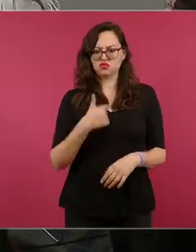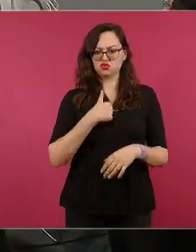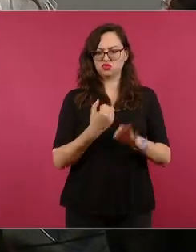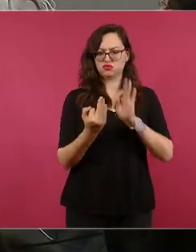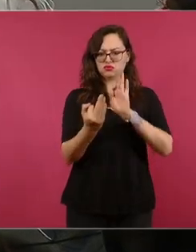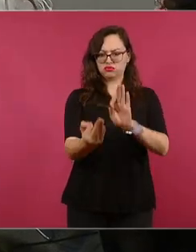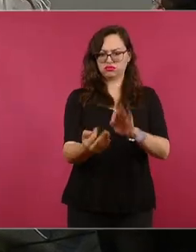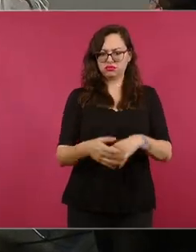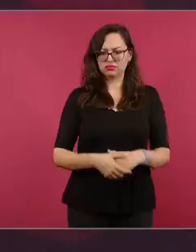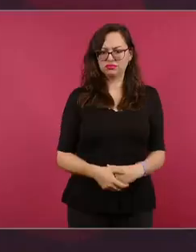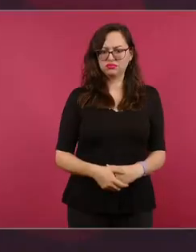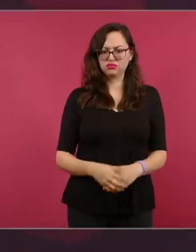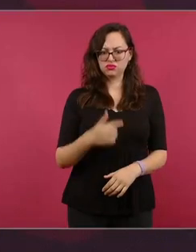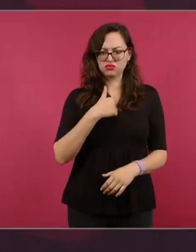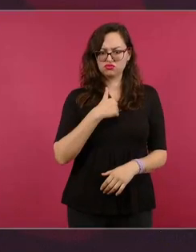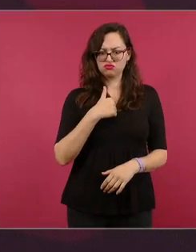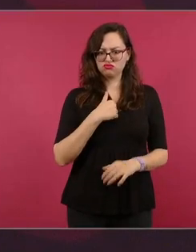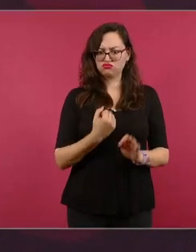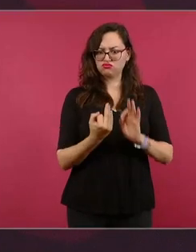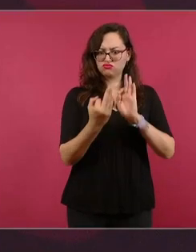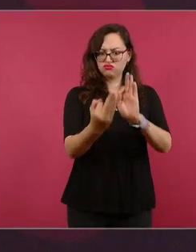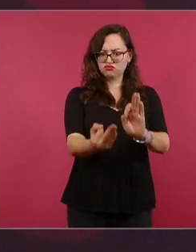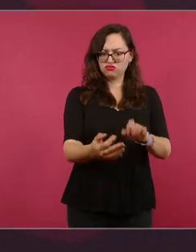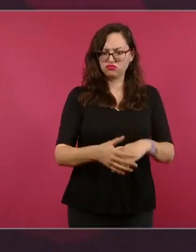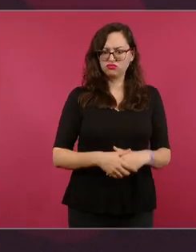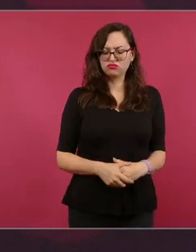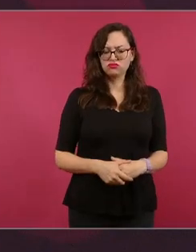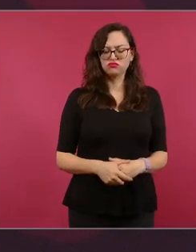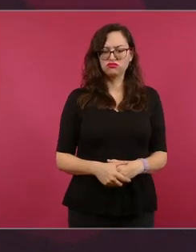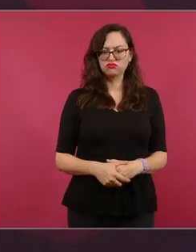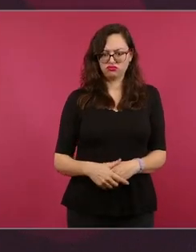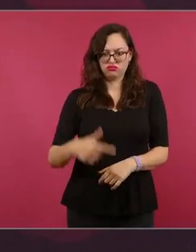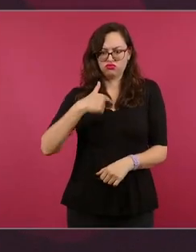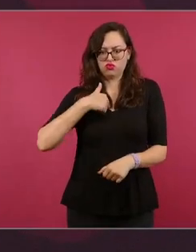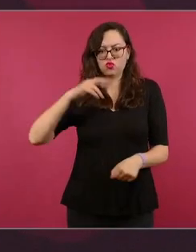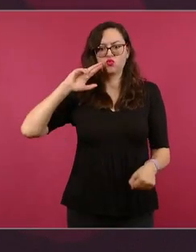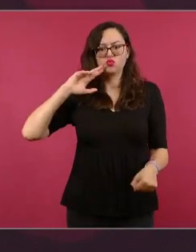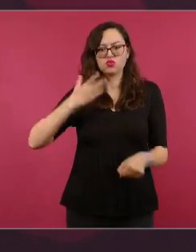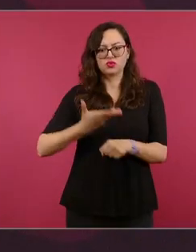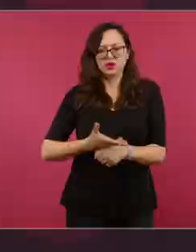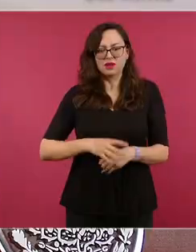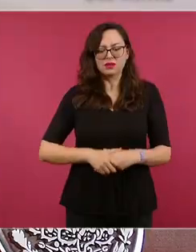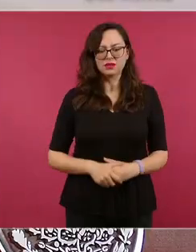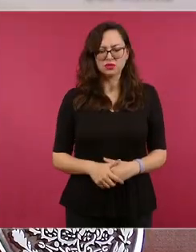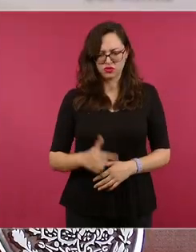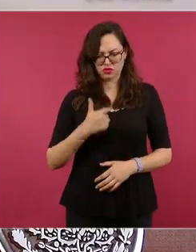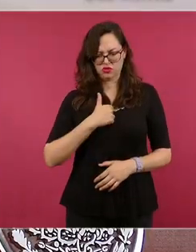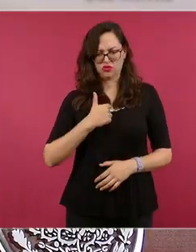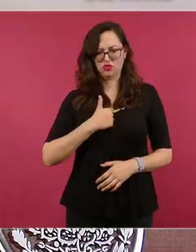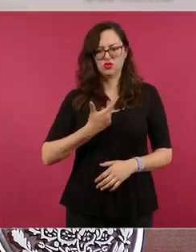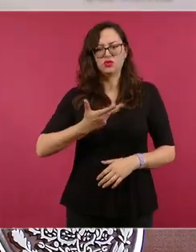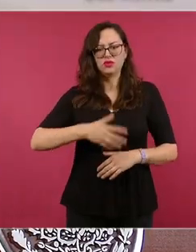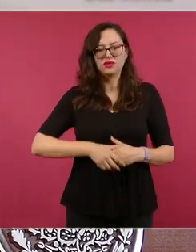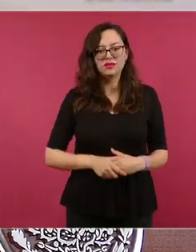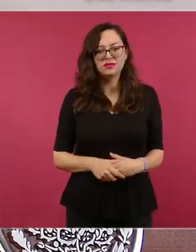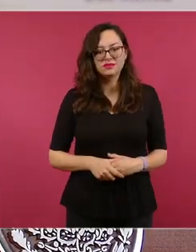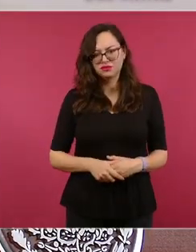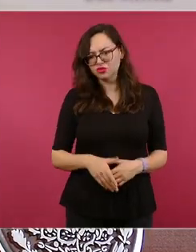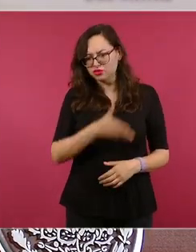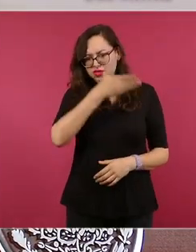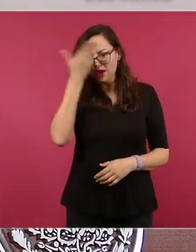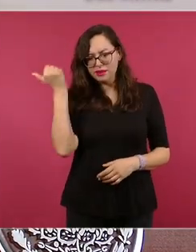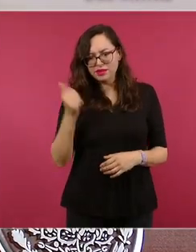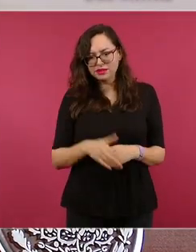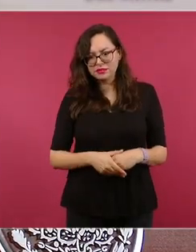esperarían hasta después de las elecciones? Yo soy responsable porque fíjese que soy el